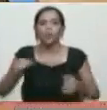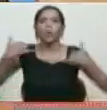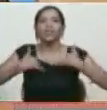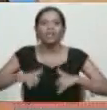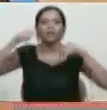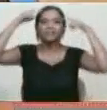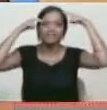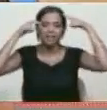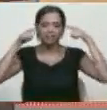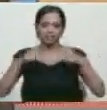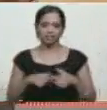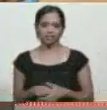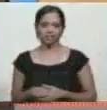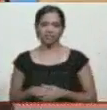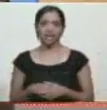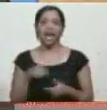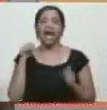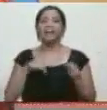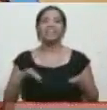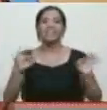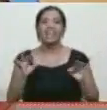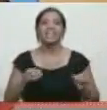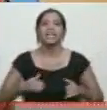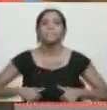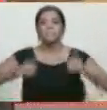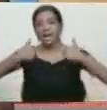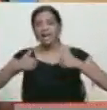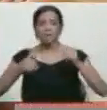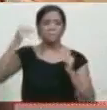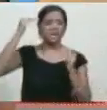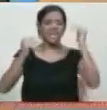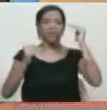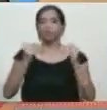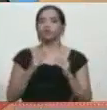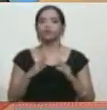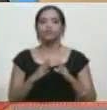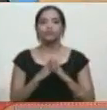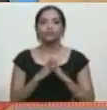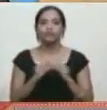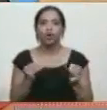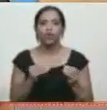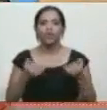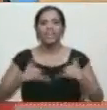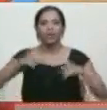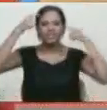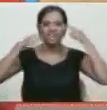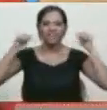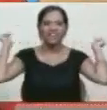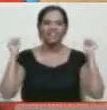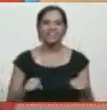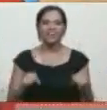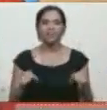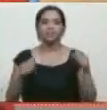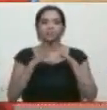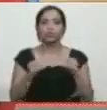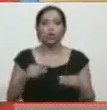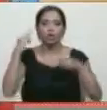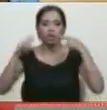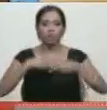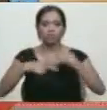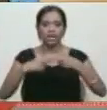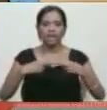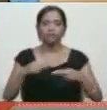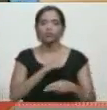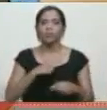Chávez. Aquí nadie es más hijo de Chávez que otro. Aquí todo el mundo es hijo de Chávez en esta vaina. Todos los revolucionarios somos hijos de